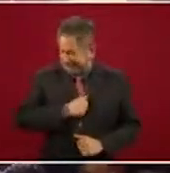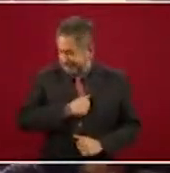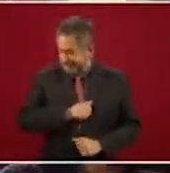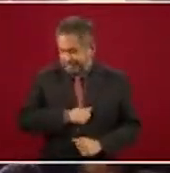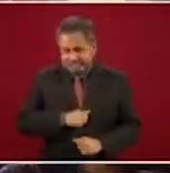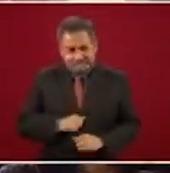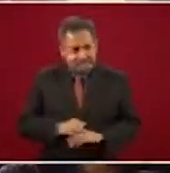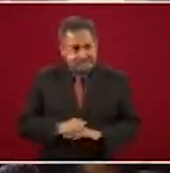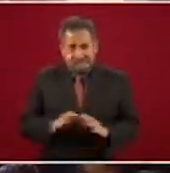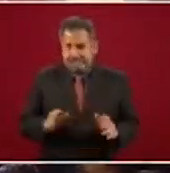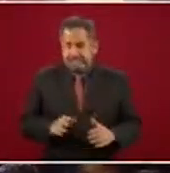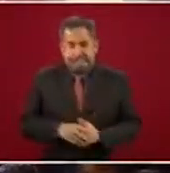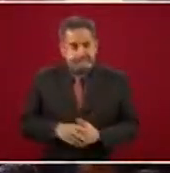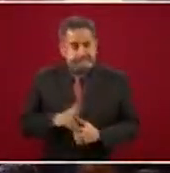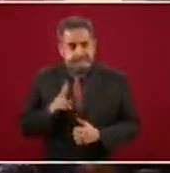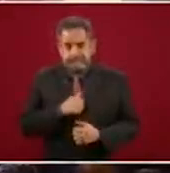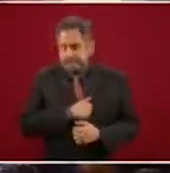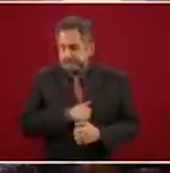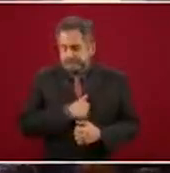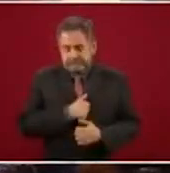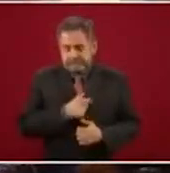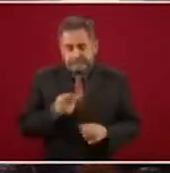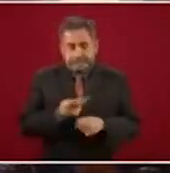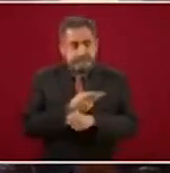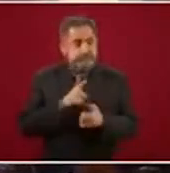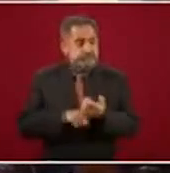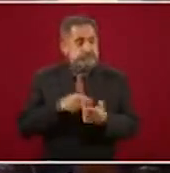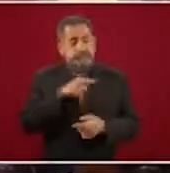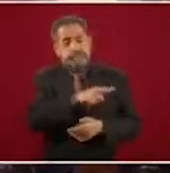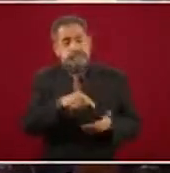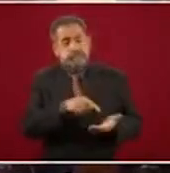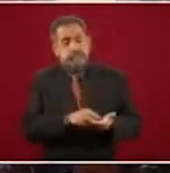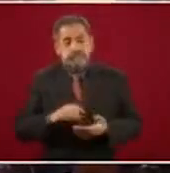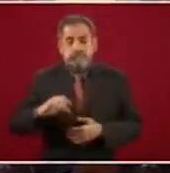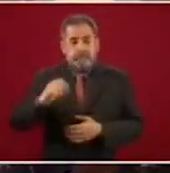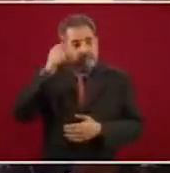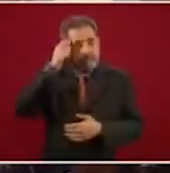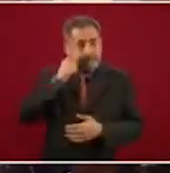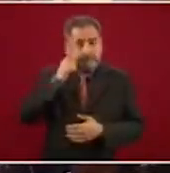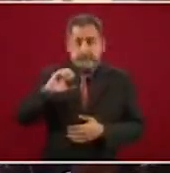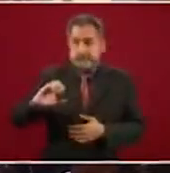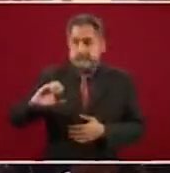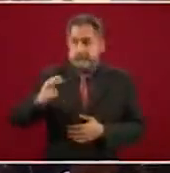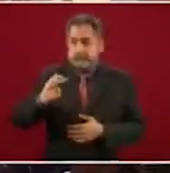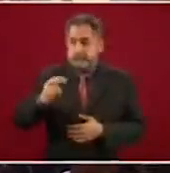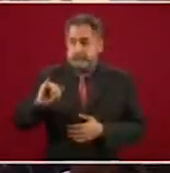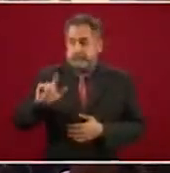muy lamentable esto que sucedió en Chilapa, Guerrero.